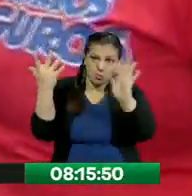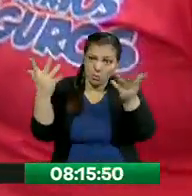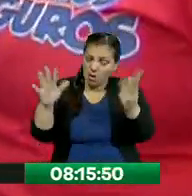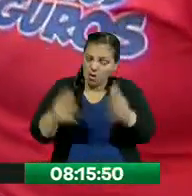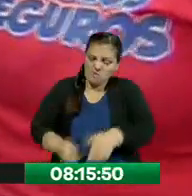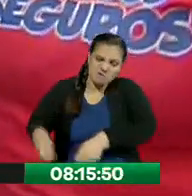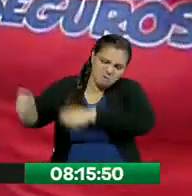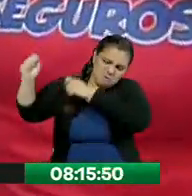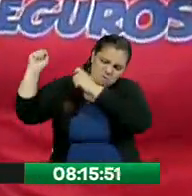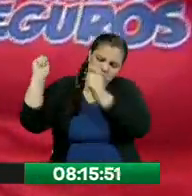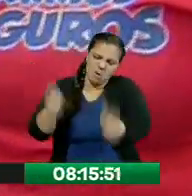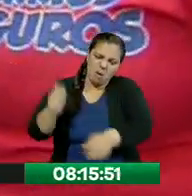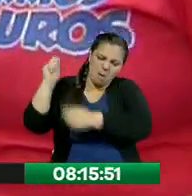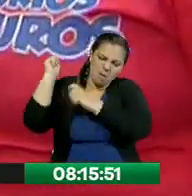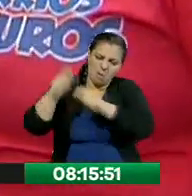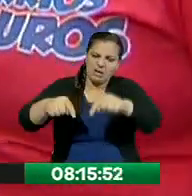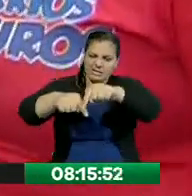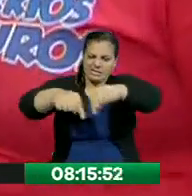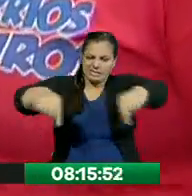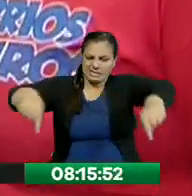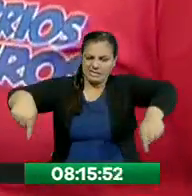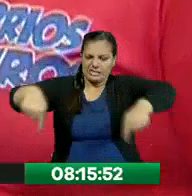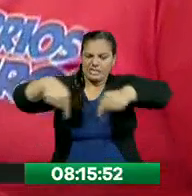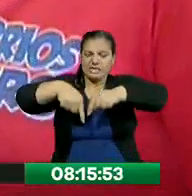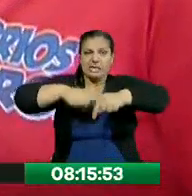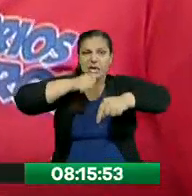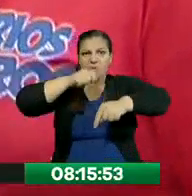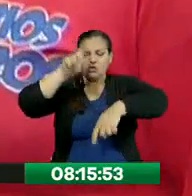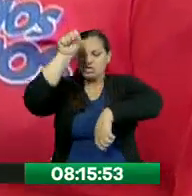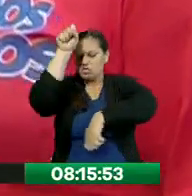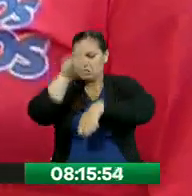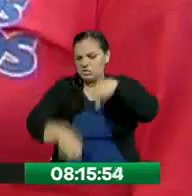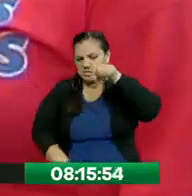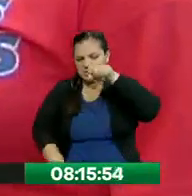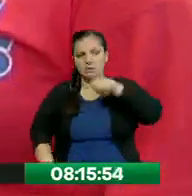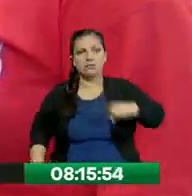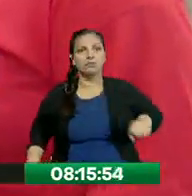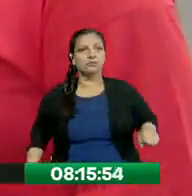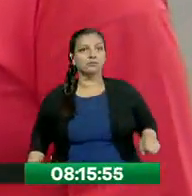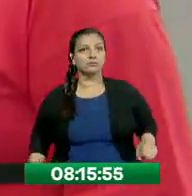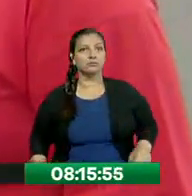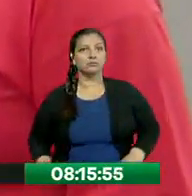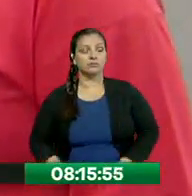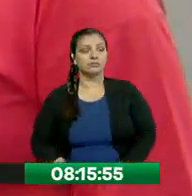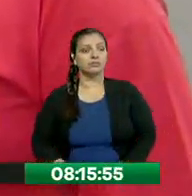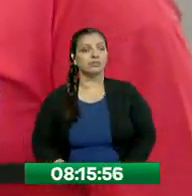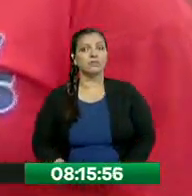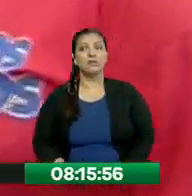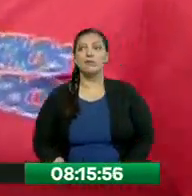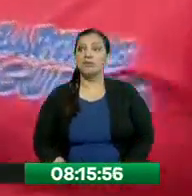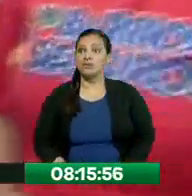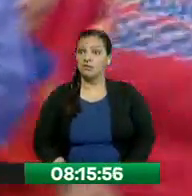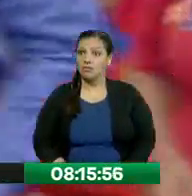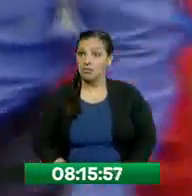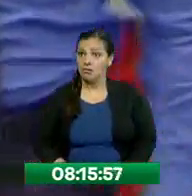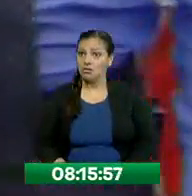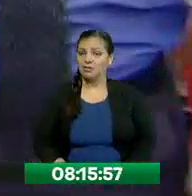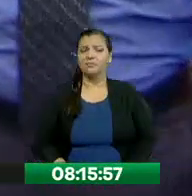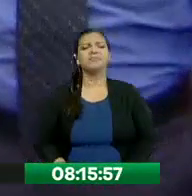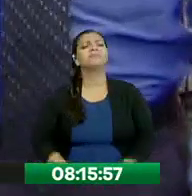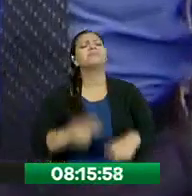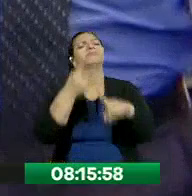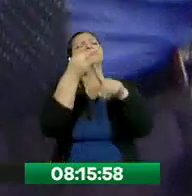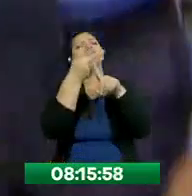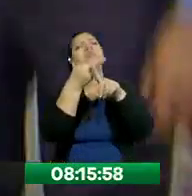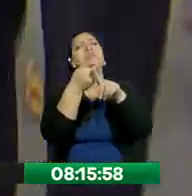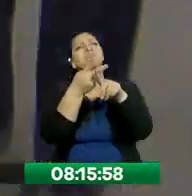dañan el pavimento. Les cortan cuando no cancelan esa tarifa básica. Sí, así ocurre. Dos meses y medio que no se